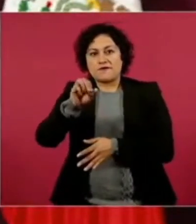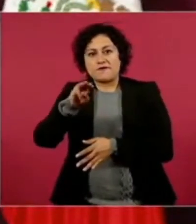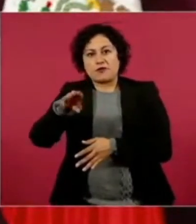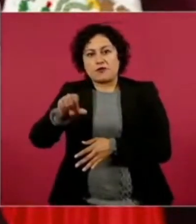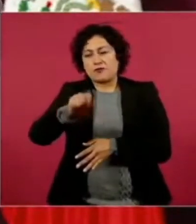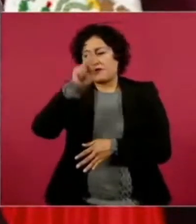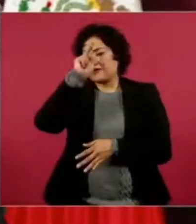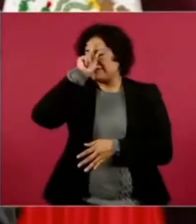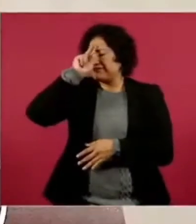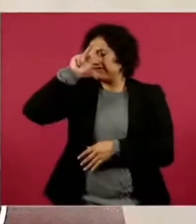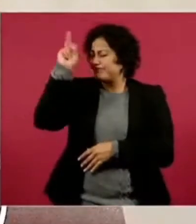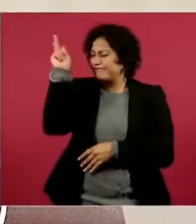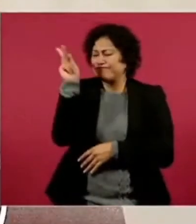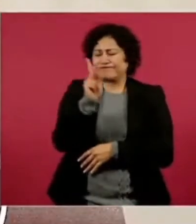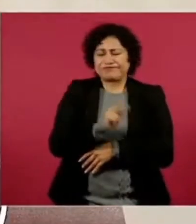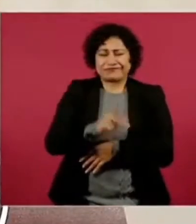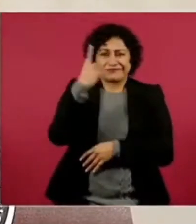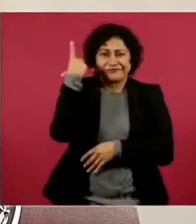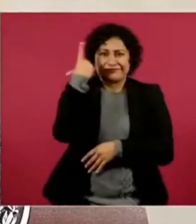Es un periodismo